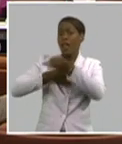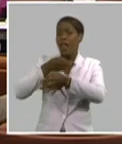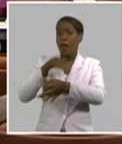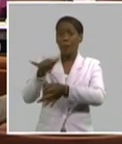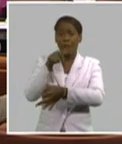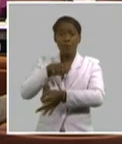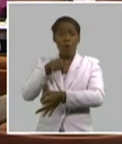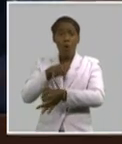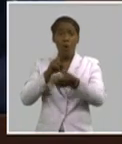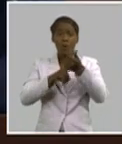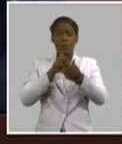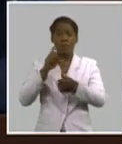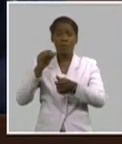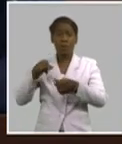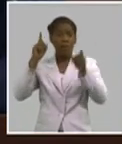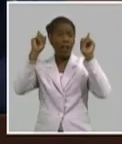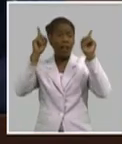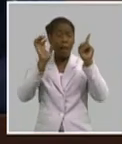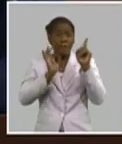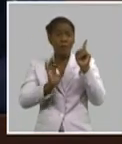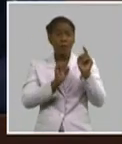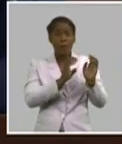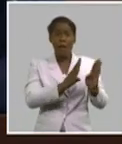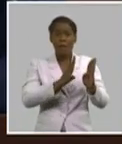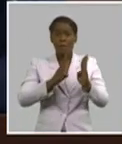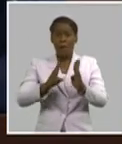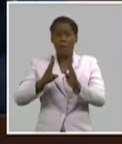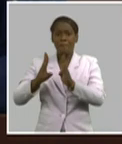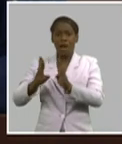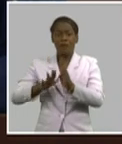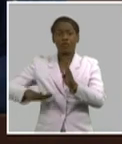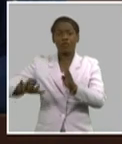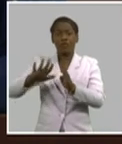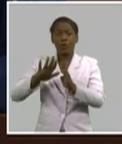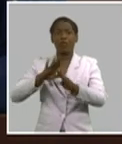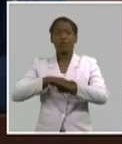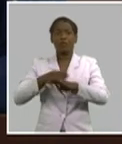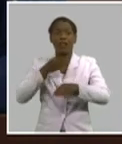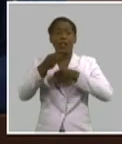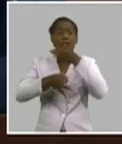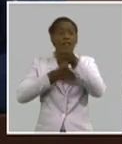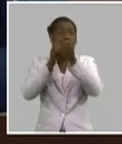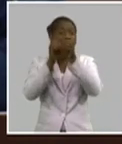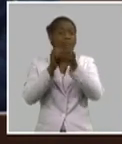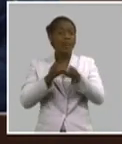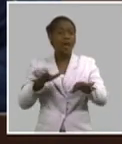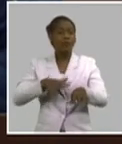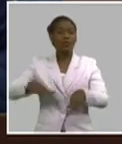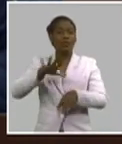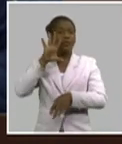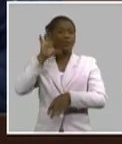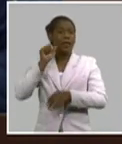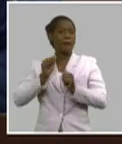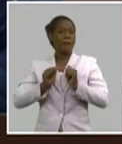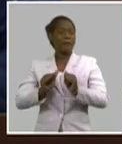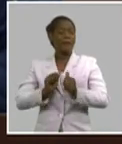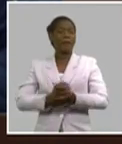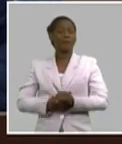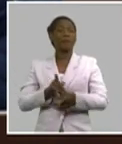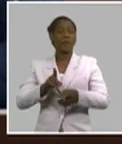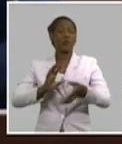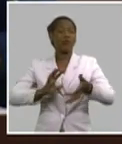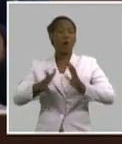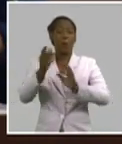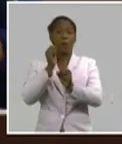con la implementación de ella. Resuelve, o sea, responde a una estrategia